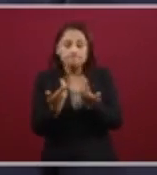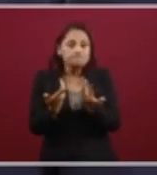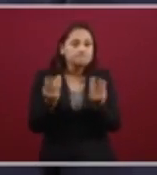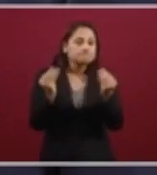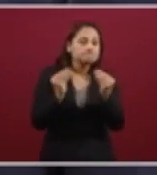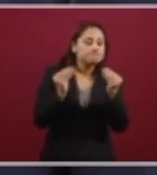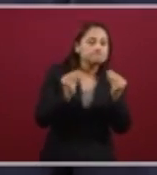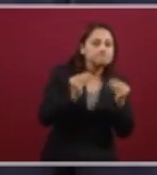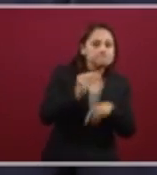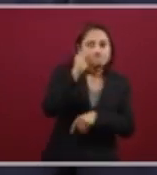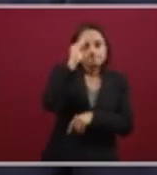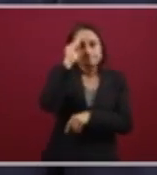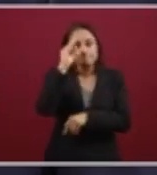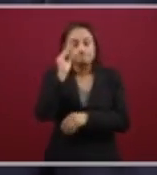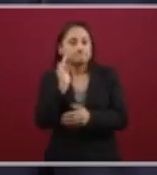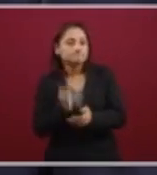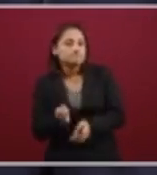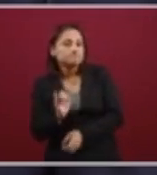Hemos